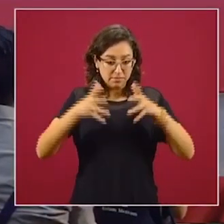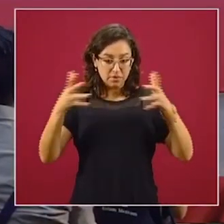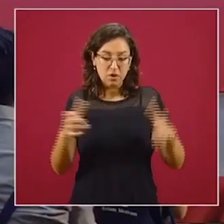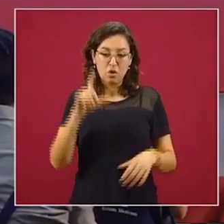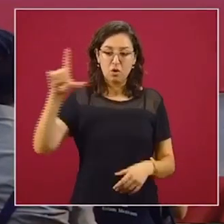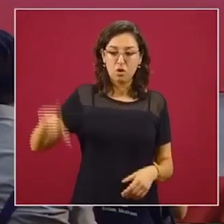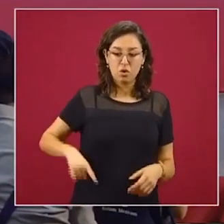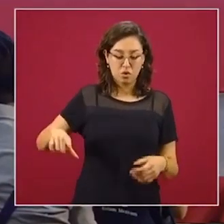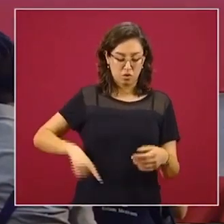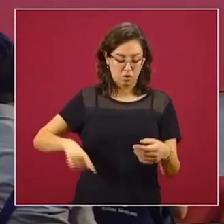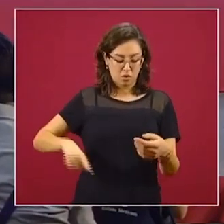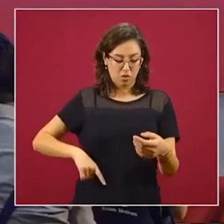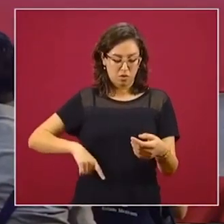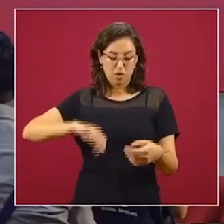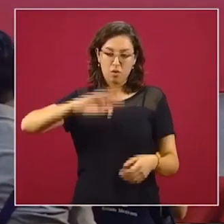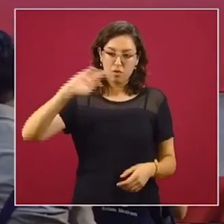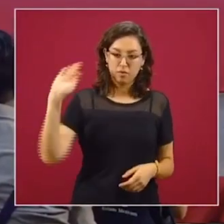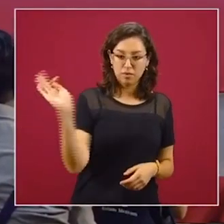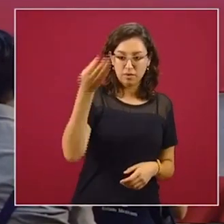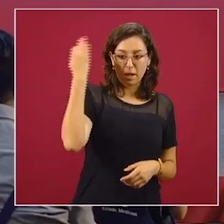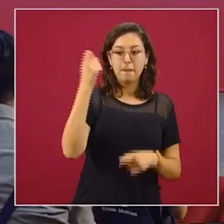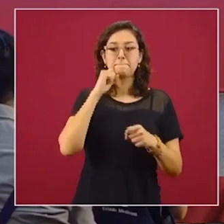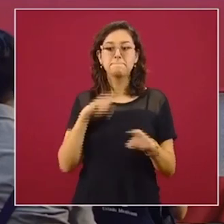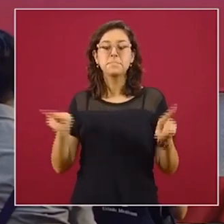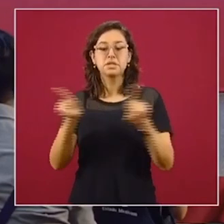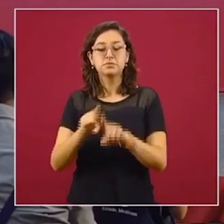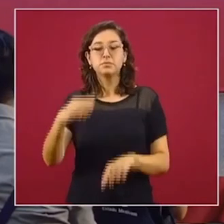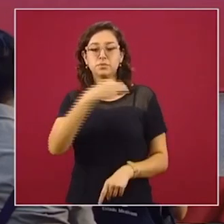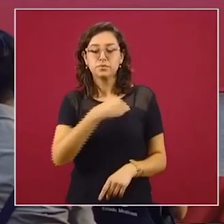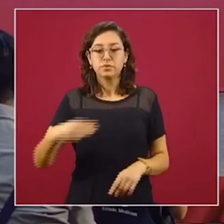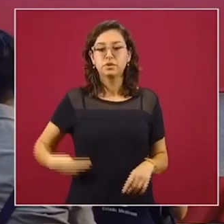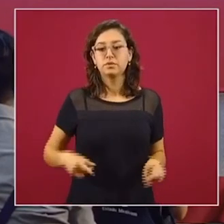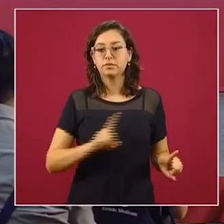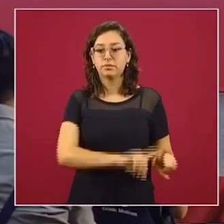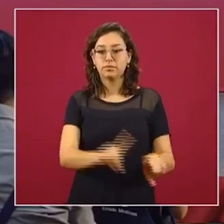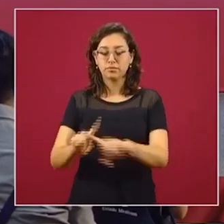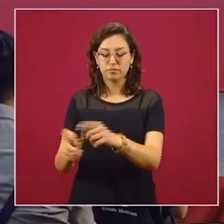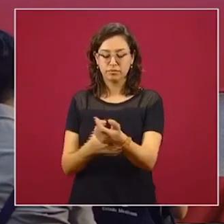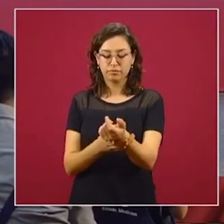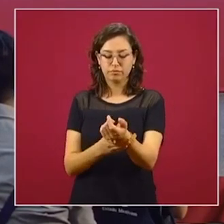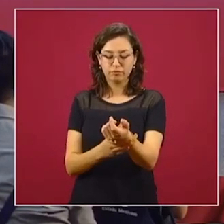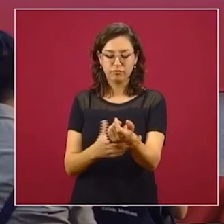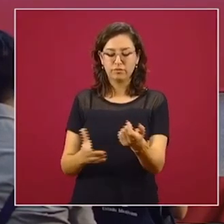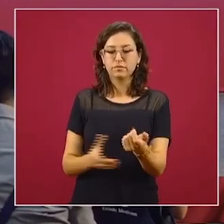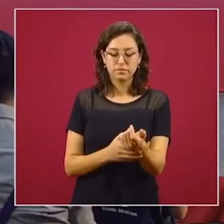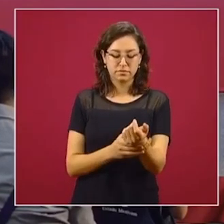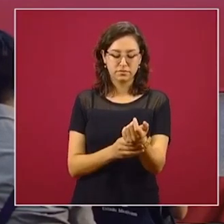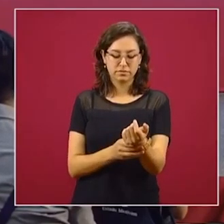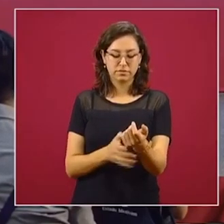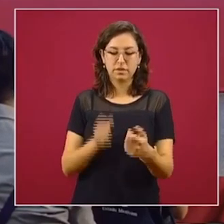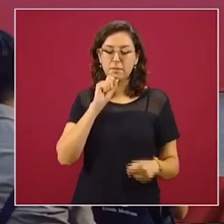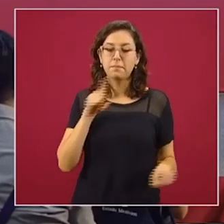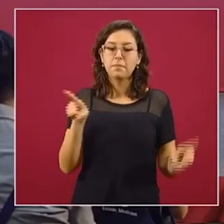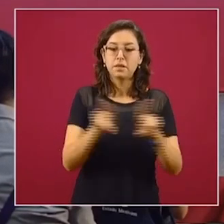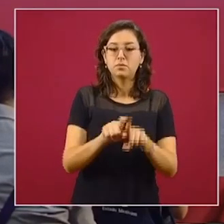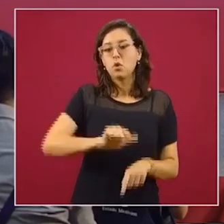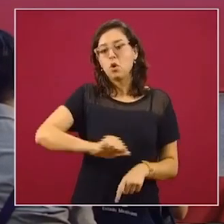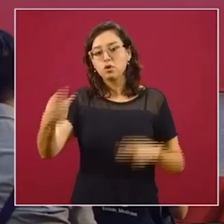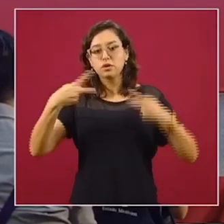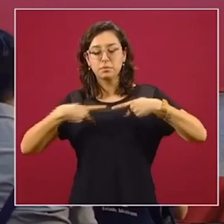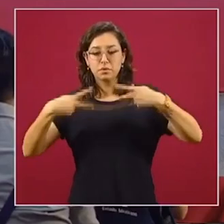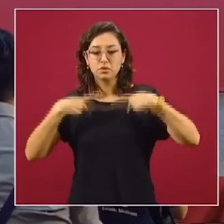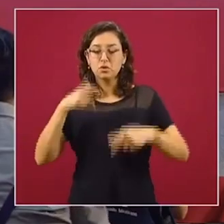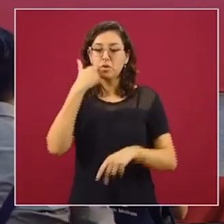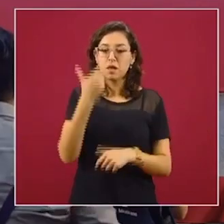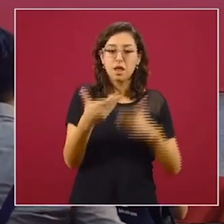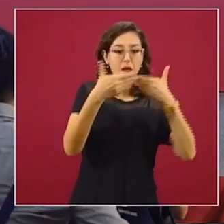gobierno federal como con gobiernos estatales así como con municipios y localidades así como también con cualquier usuario cualquier ciudadano